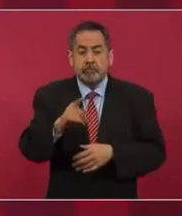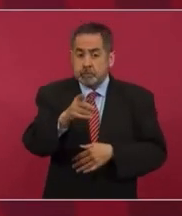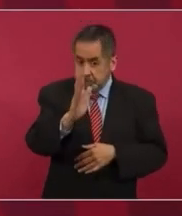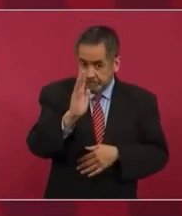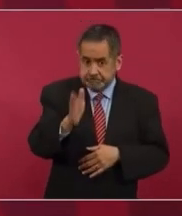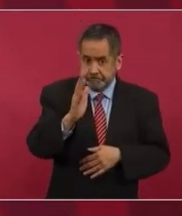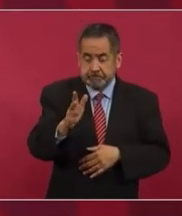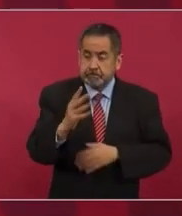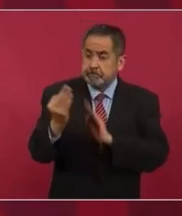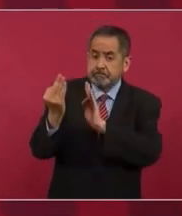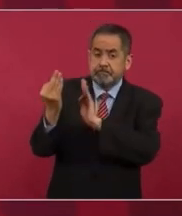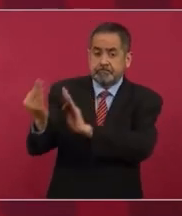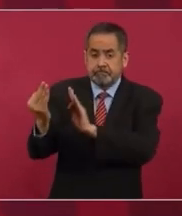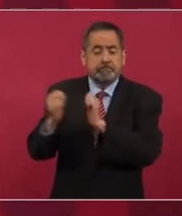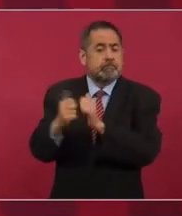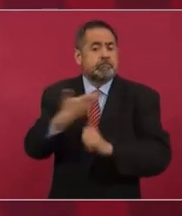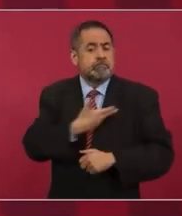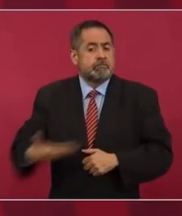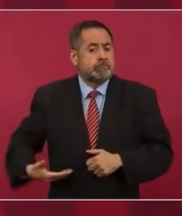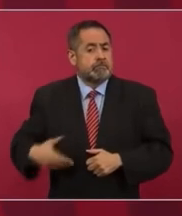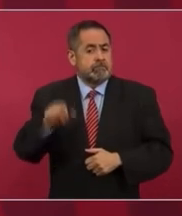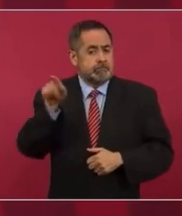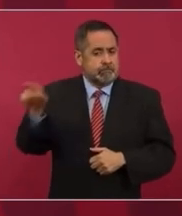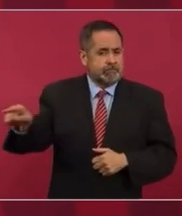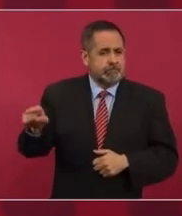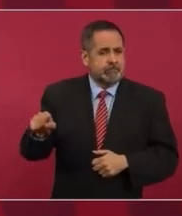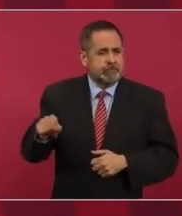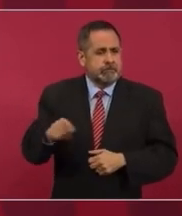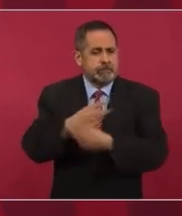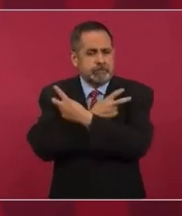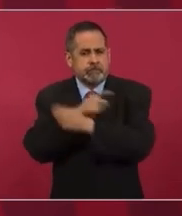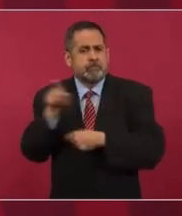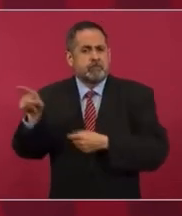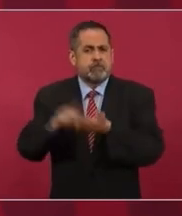propuso al presidente de Austria que nos